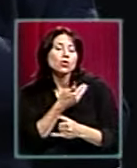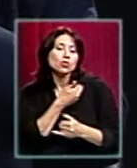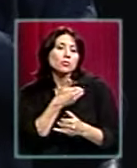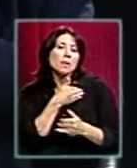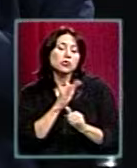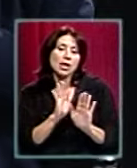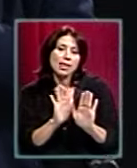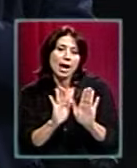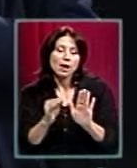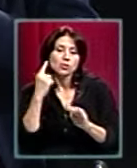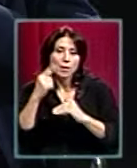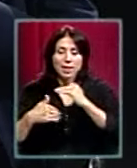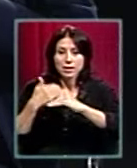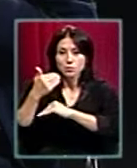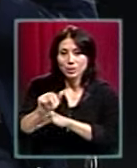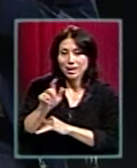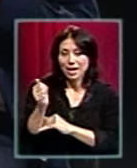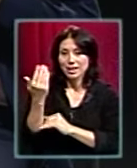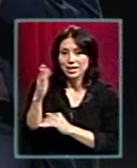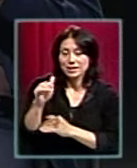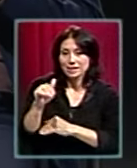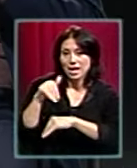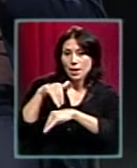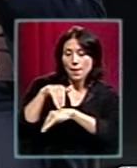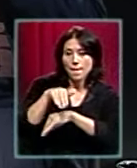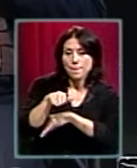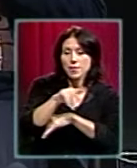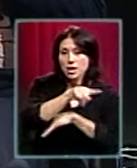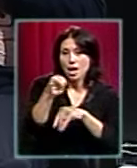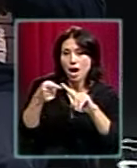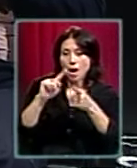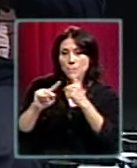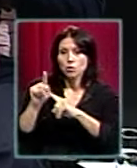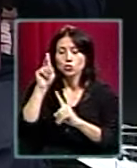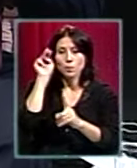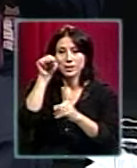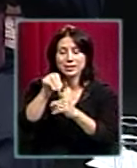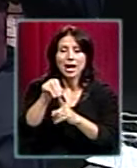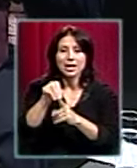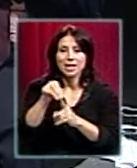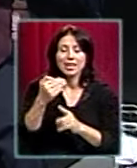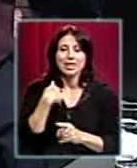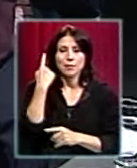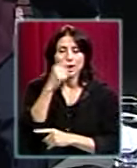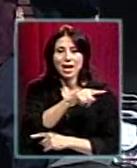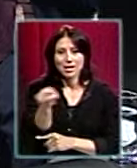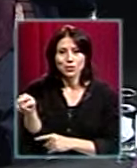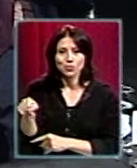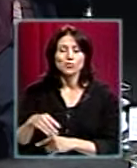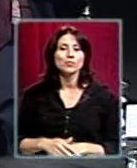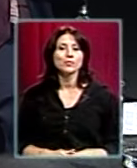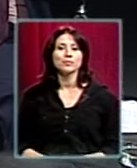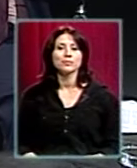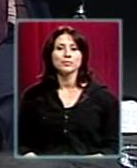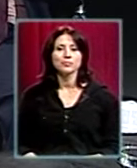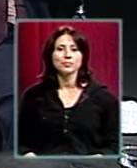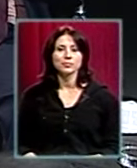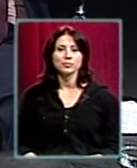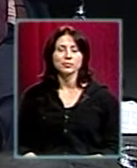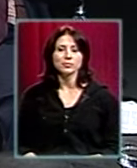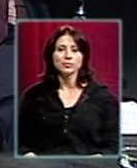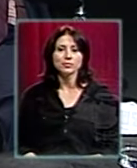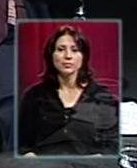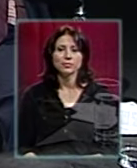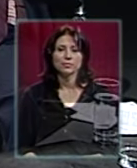para luego de que el canal le dé a las amigas, amigos, un mensaje transversal que tiene para ellos. Muy bien.